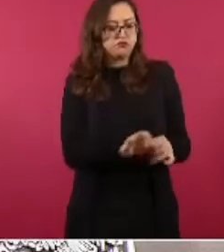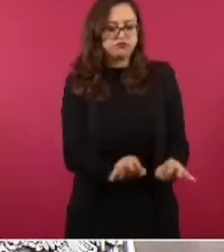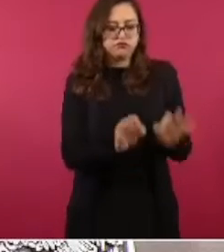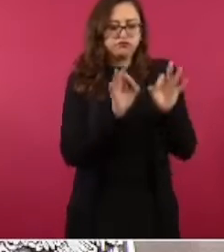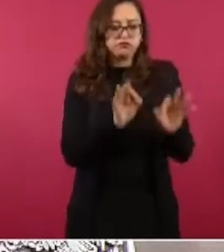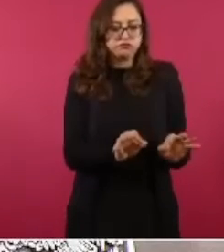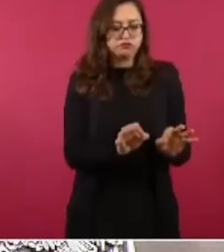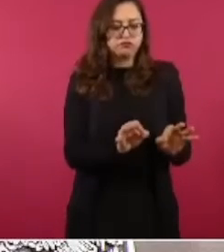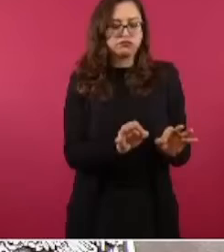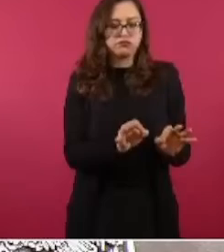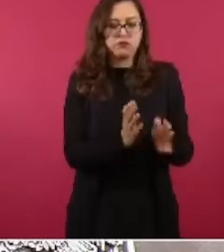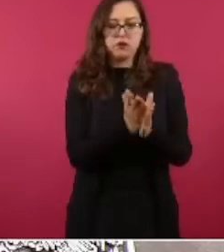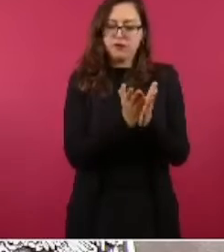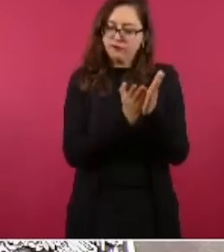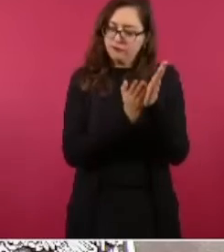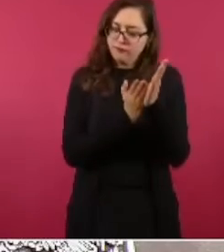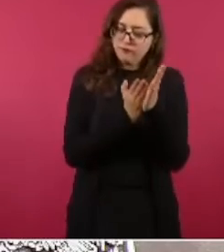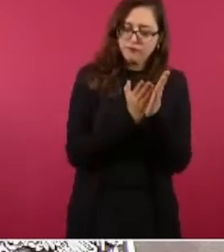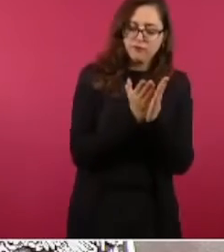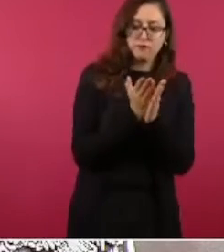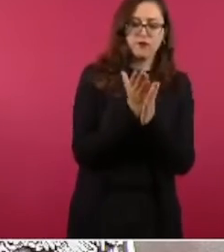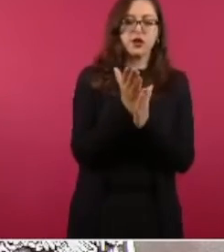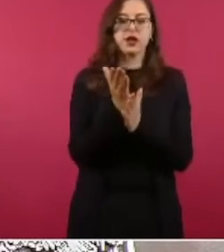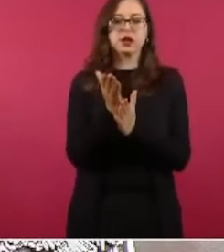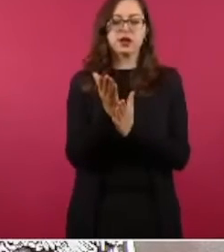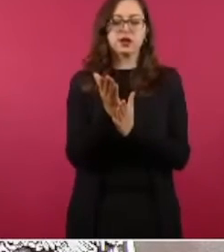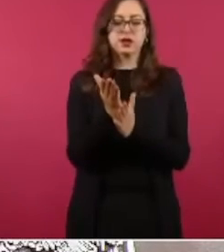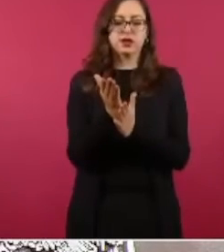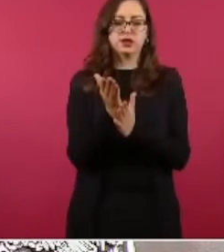y sigue siendo